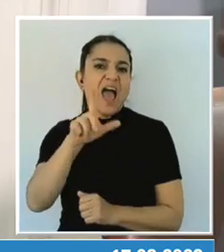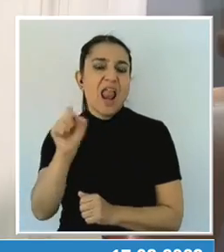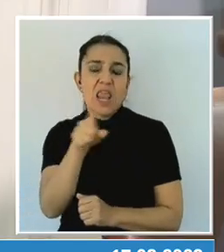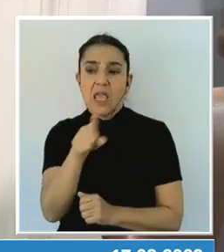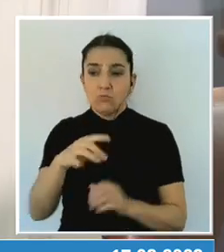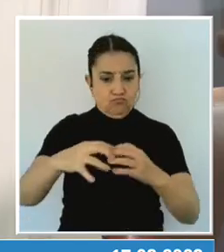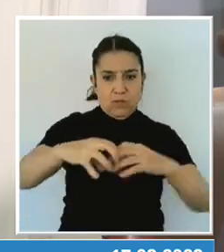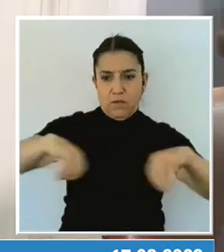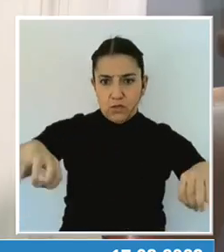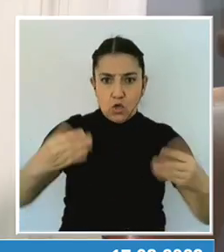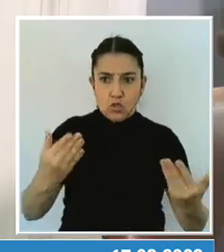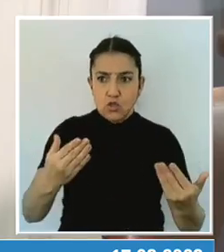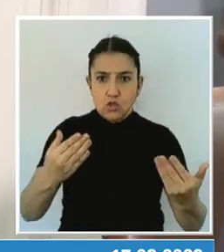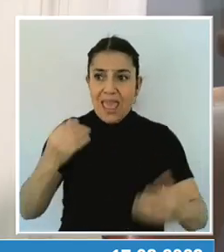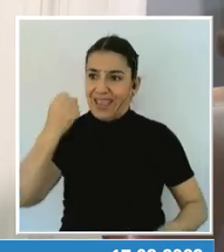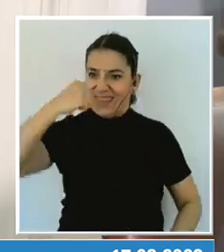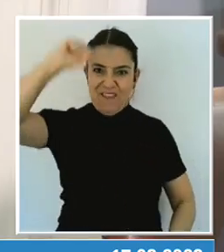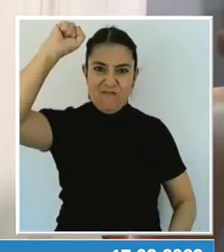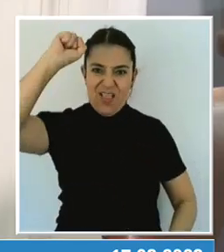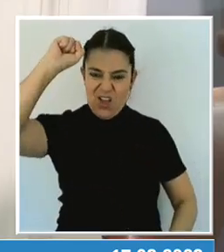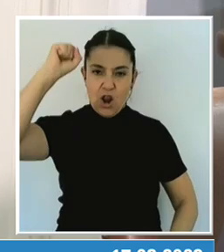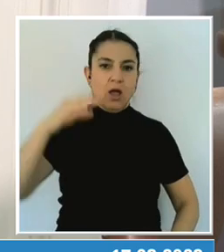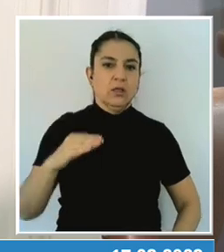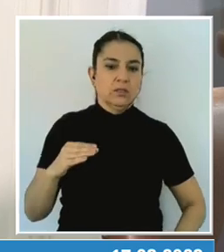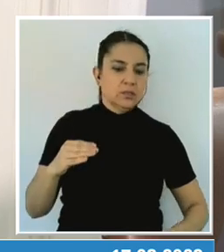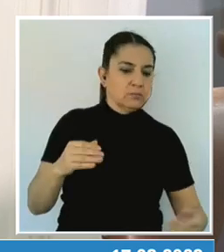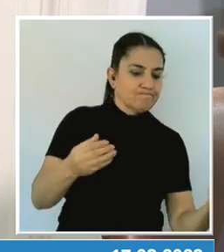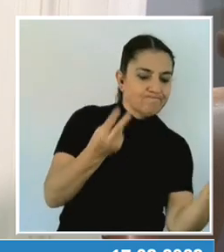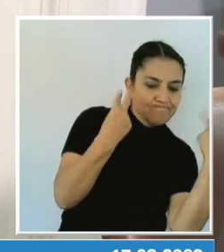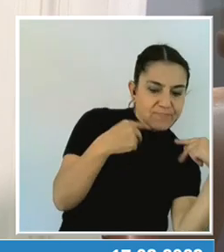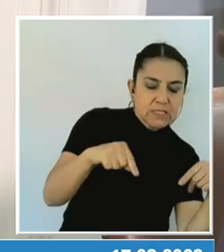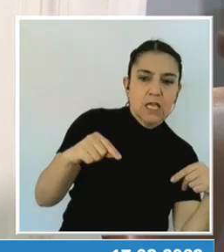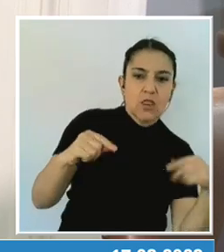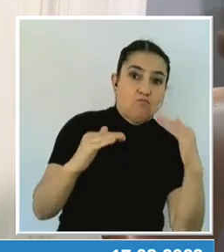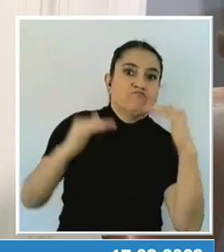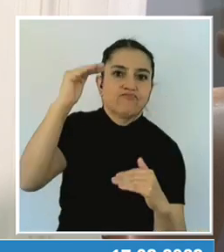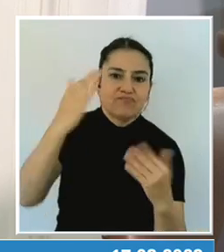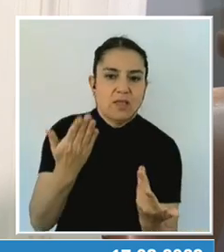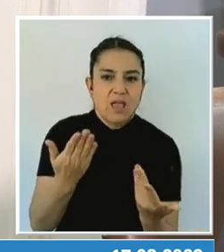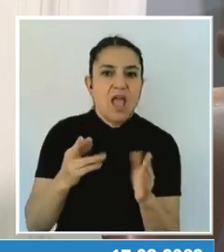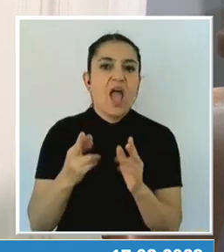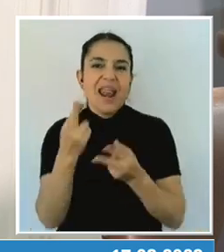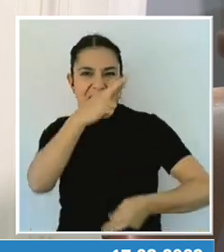triunfador sobre el vencido. ¿Quién lo quiere la revolución del 91? Pero el